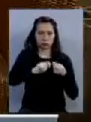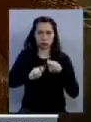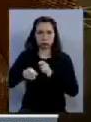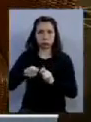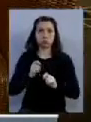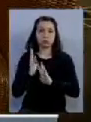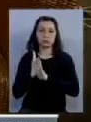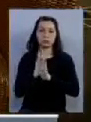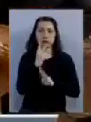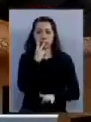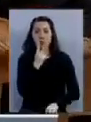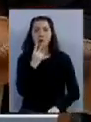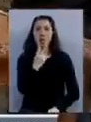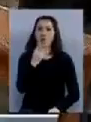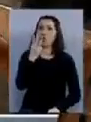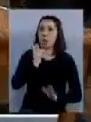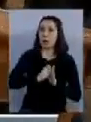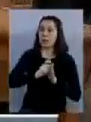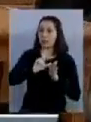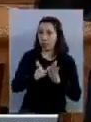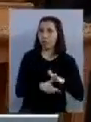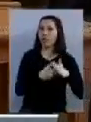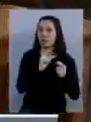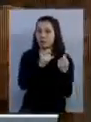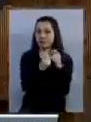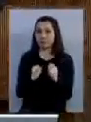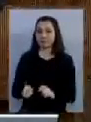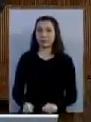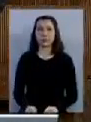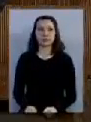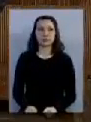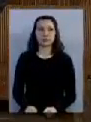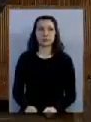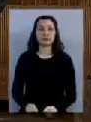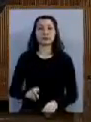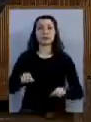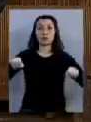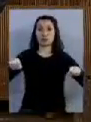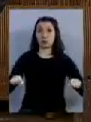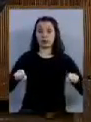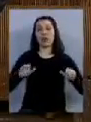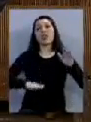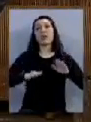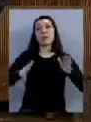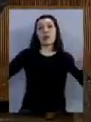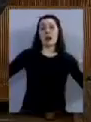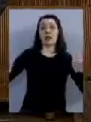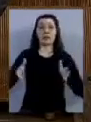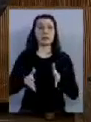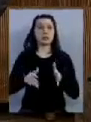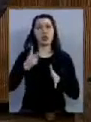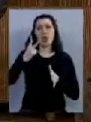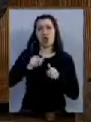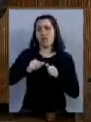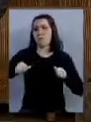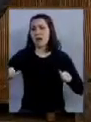fila. Son 2-3 meses de espera. En un sofá depende del porte. Puede ser uno de